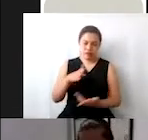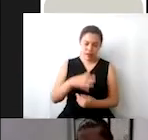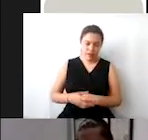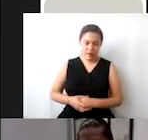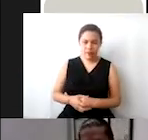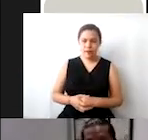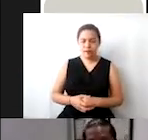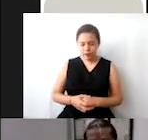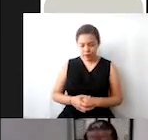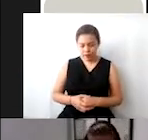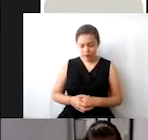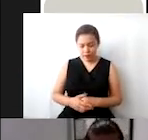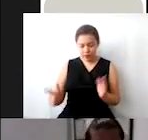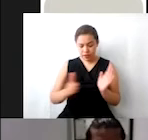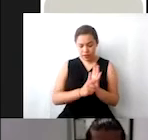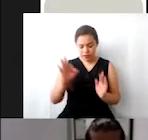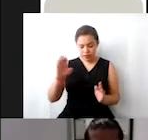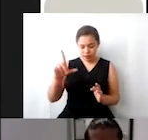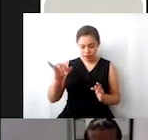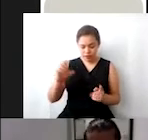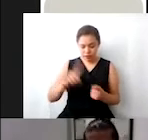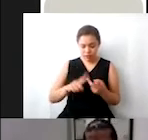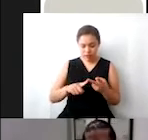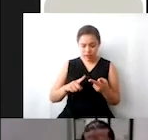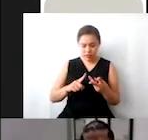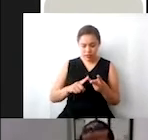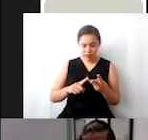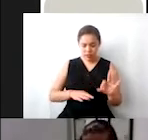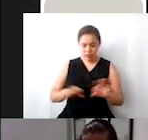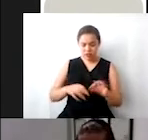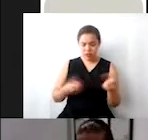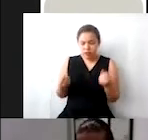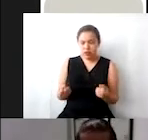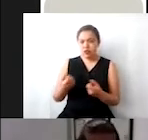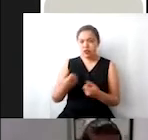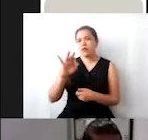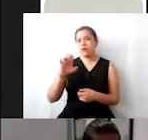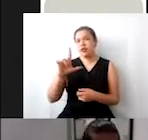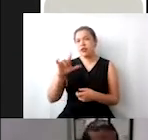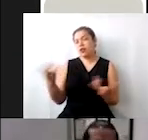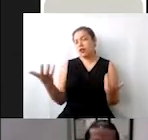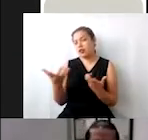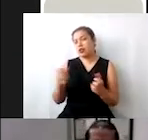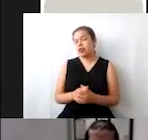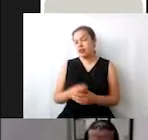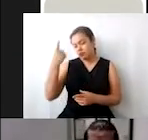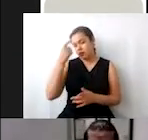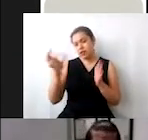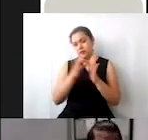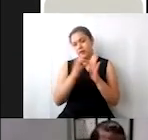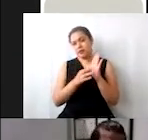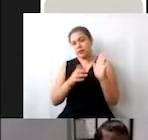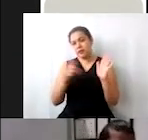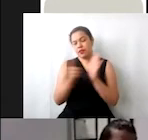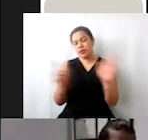legales, laborales, fiscales y de seguridad social que puede haber. Entonces, esto fue algo que se puntualizó en la reforma